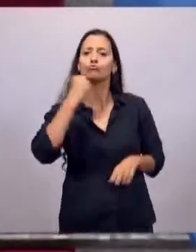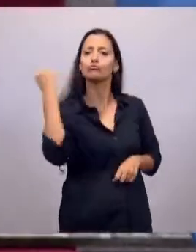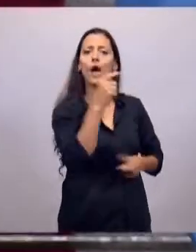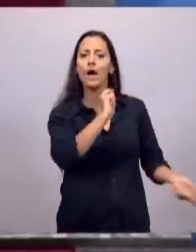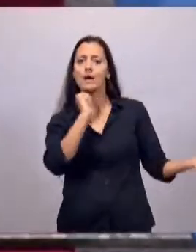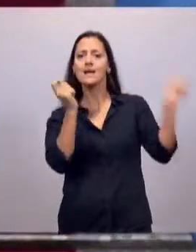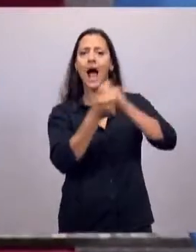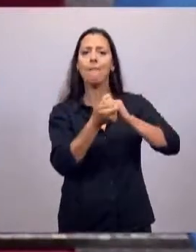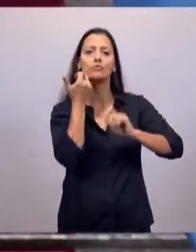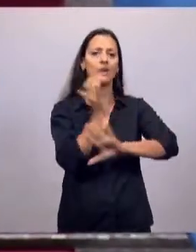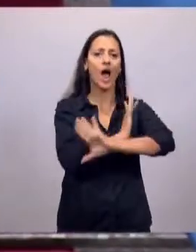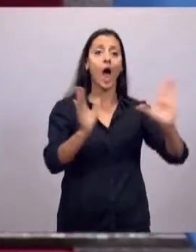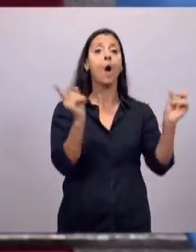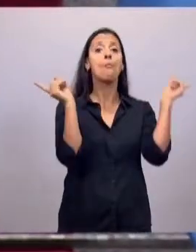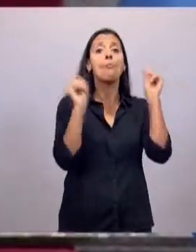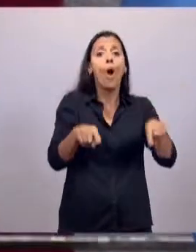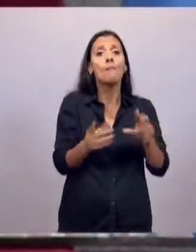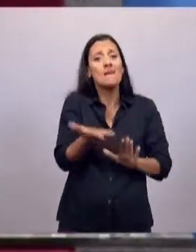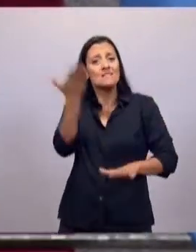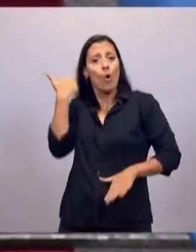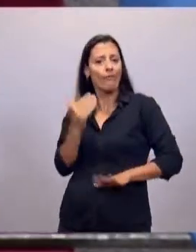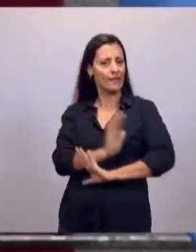no tiene retorno.